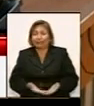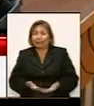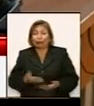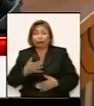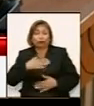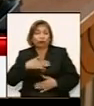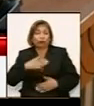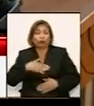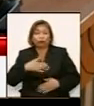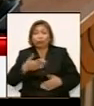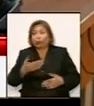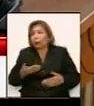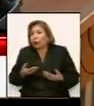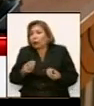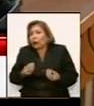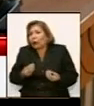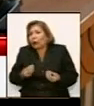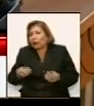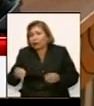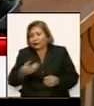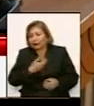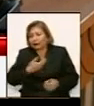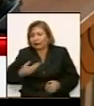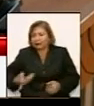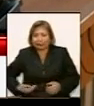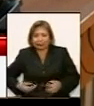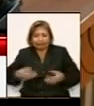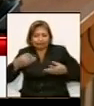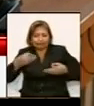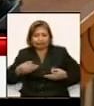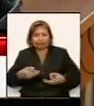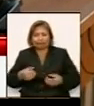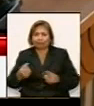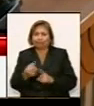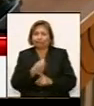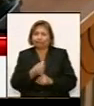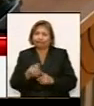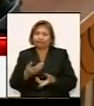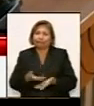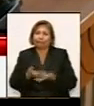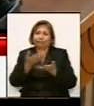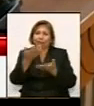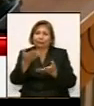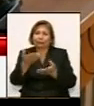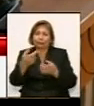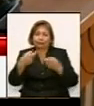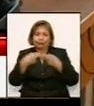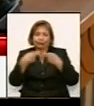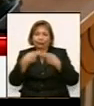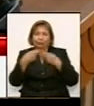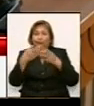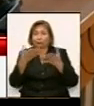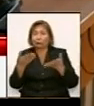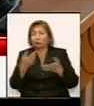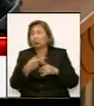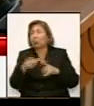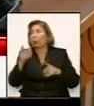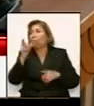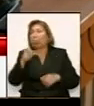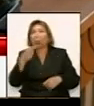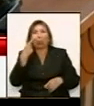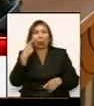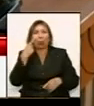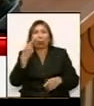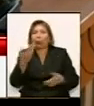físicas, que son visibles, ¿cómo vamos a hacer para que el Estado tome en serio una violencia que se está dando por internet y por de parte de desconocidos? Y